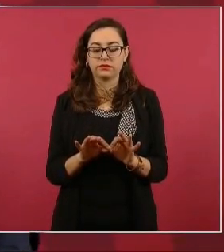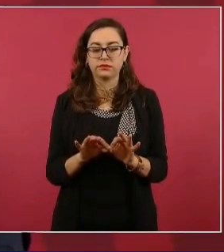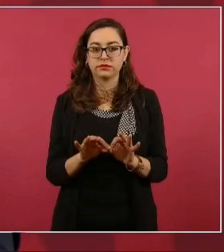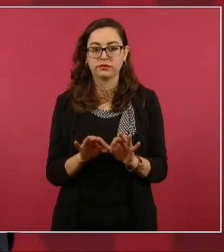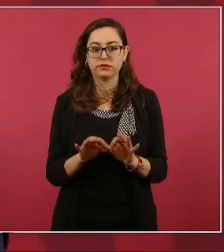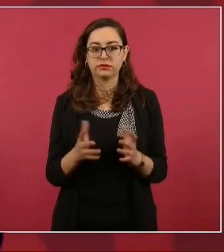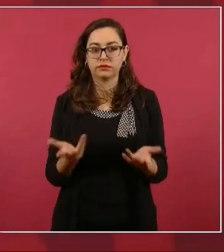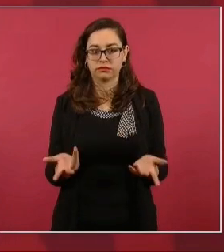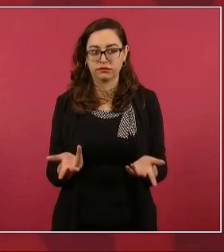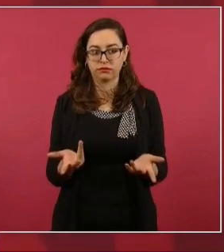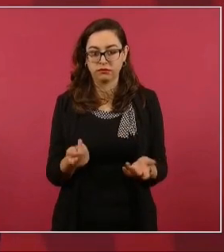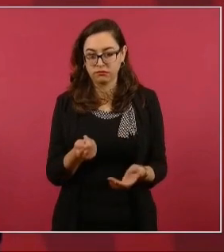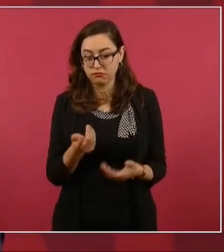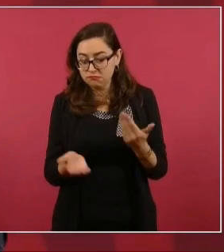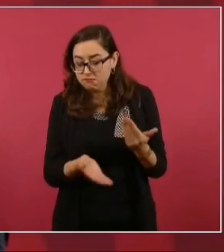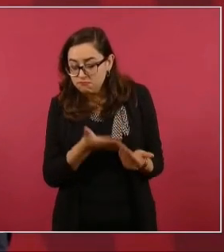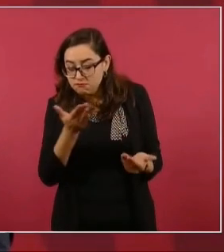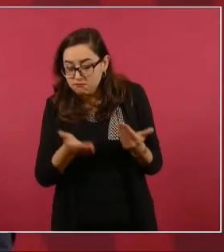minoritario,